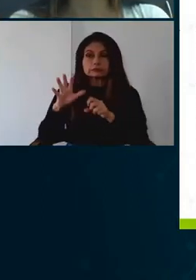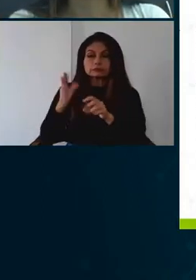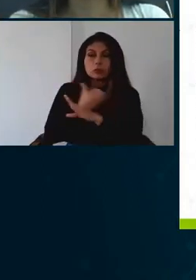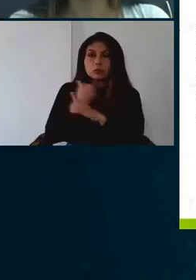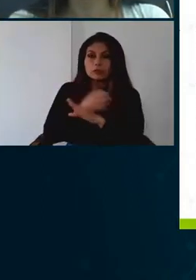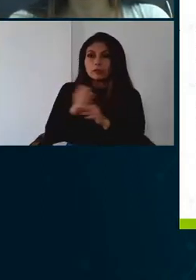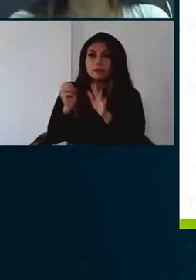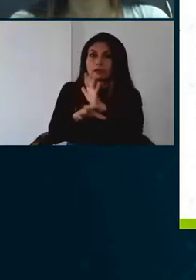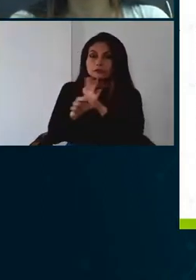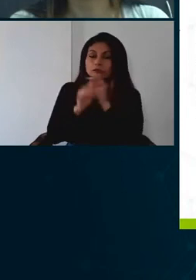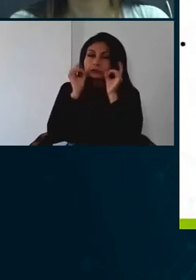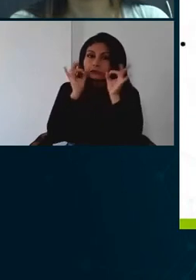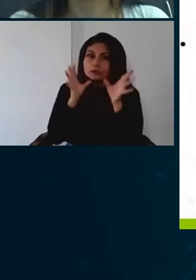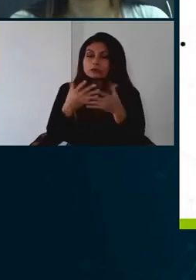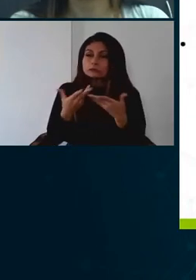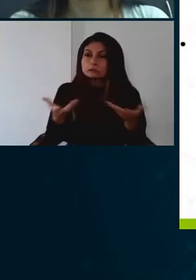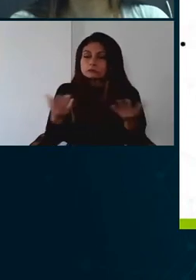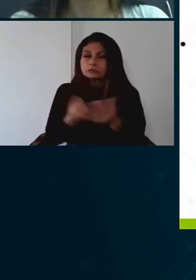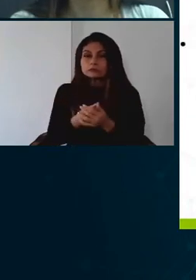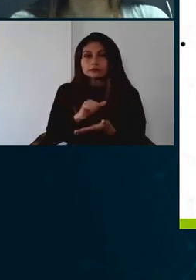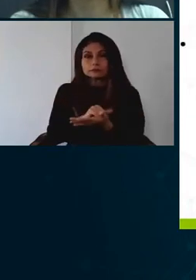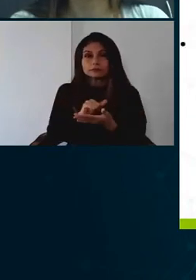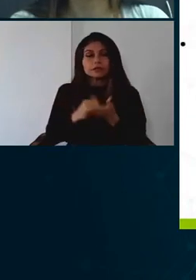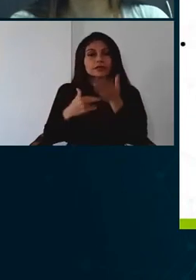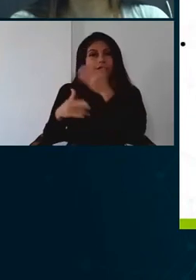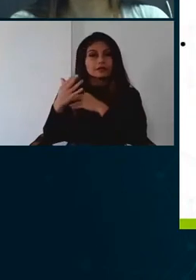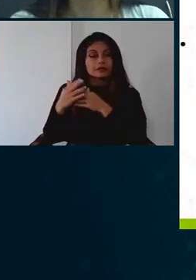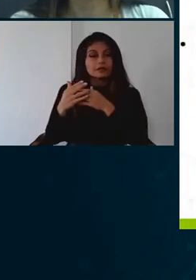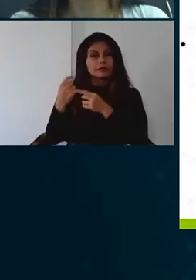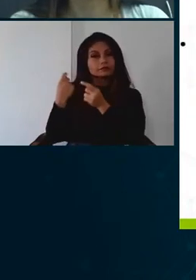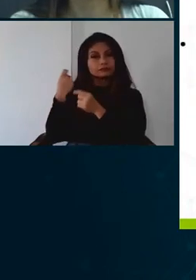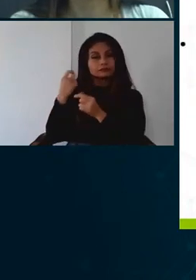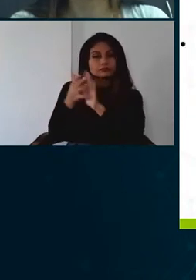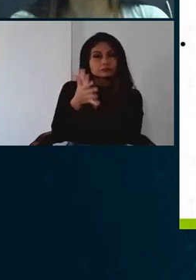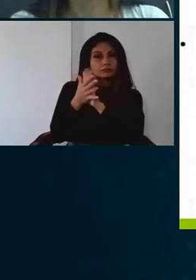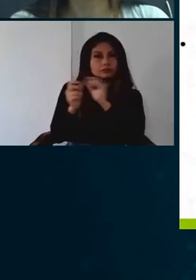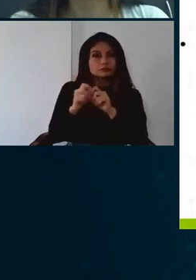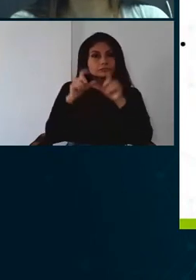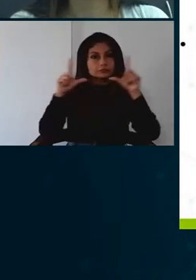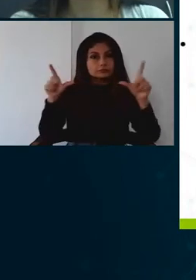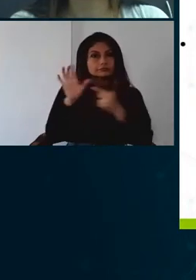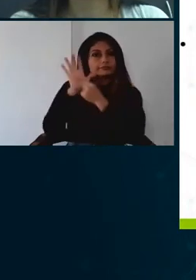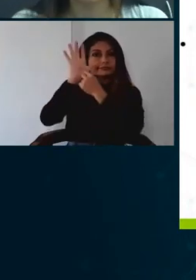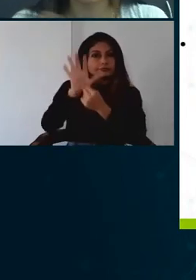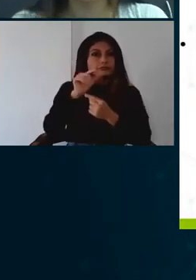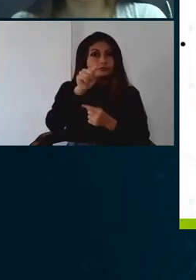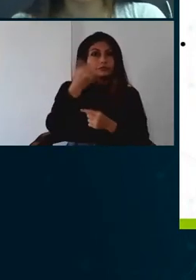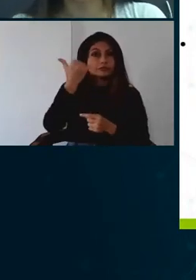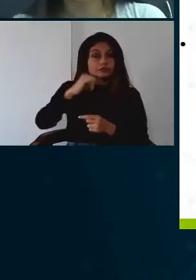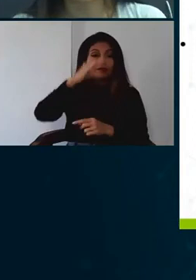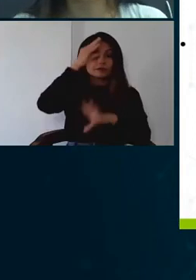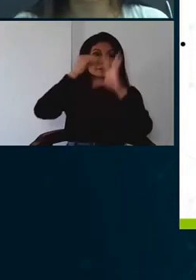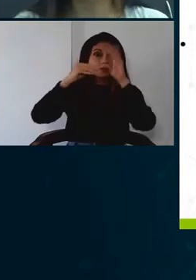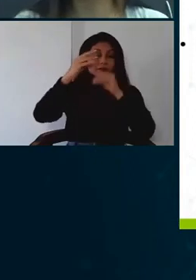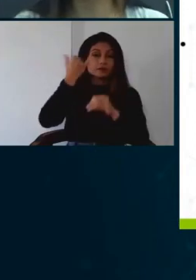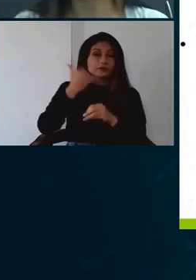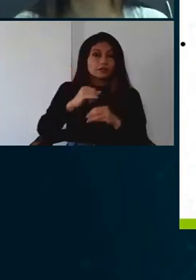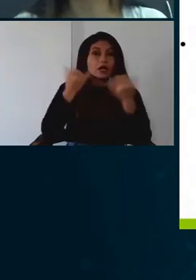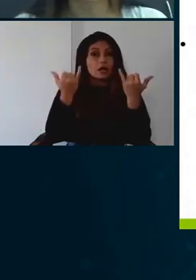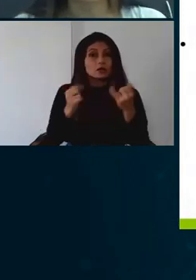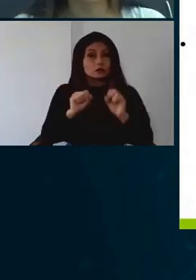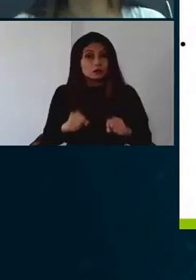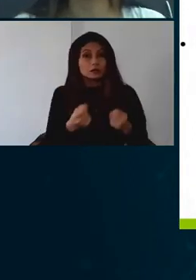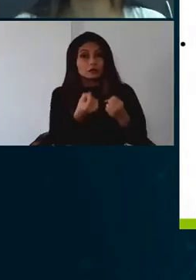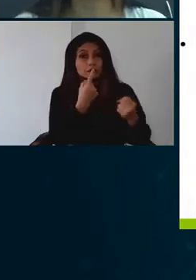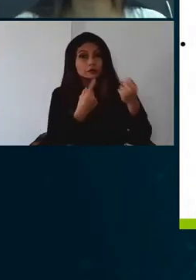basuras y como lo hicimos pues ahorita, pues ya logramos que ustedes ahorita pues nos hagan preguntas, hagan